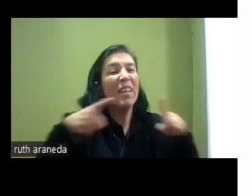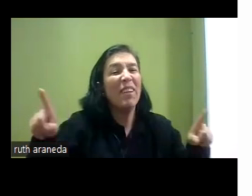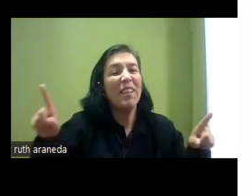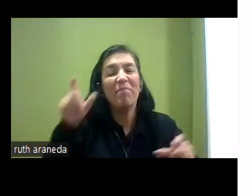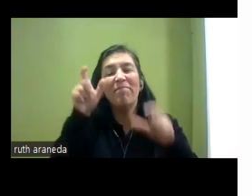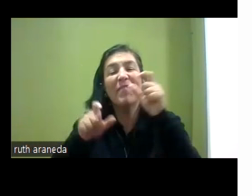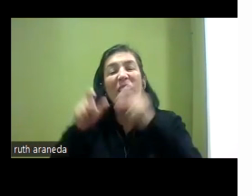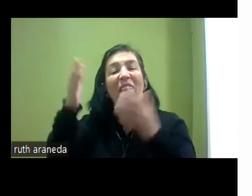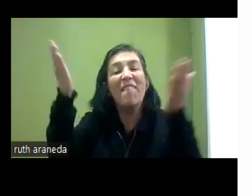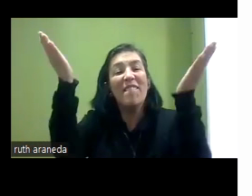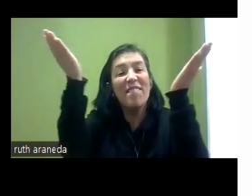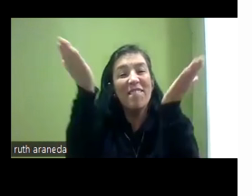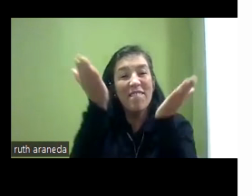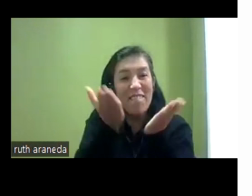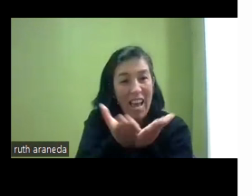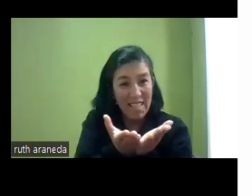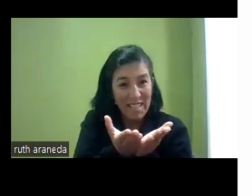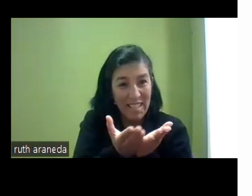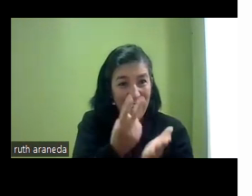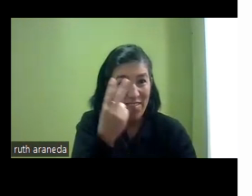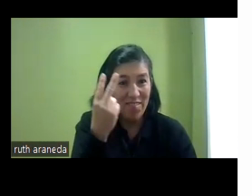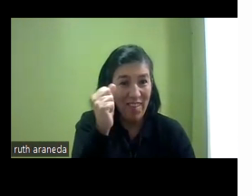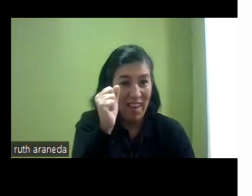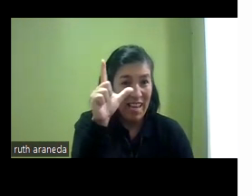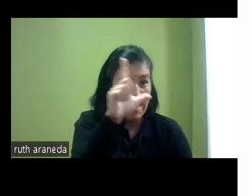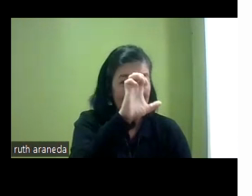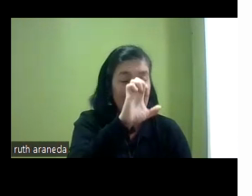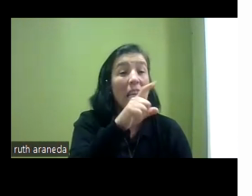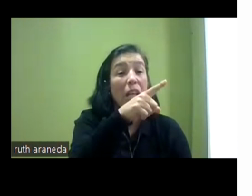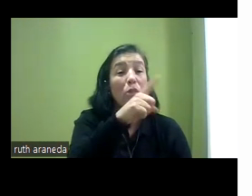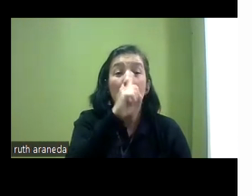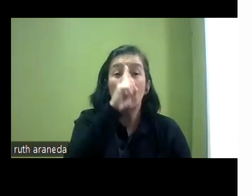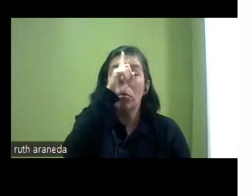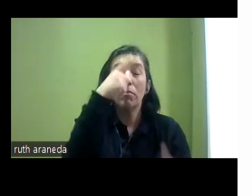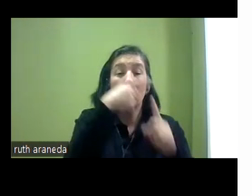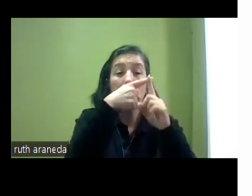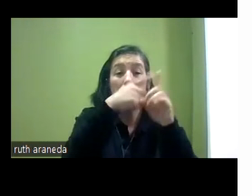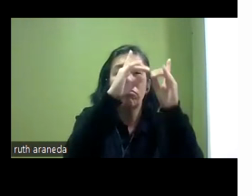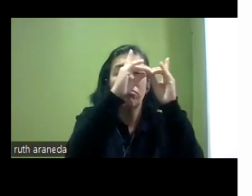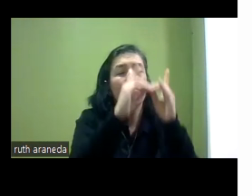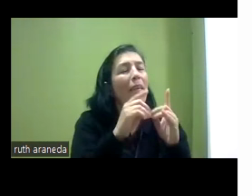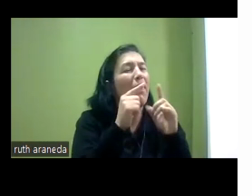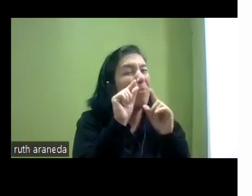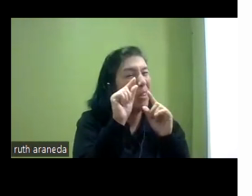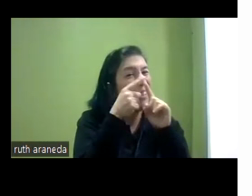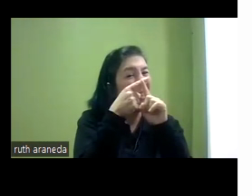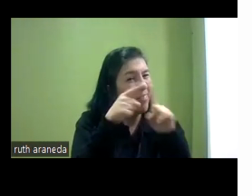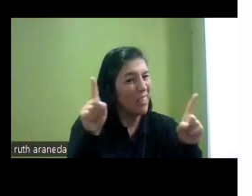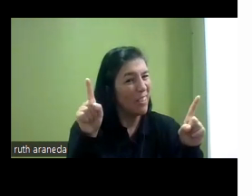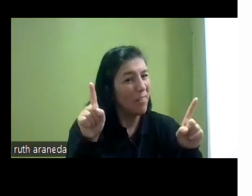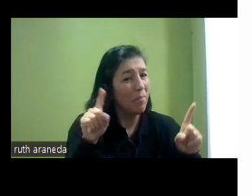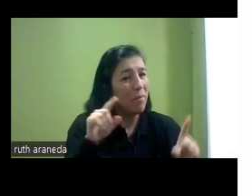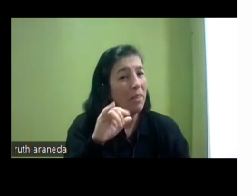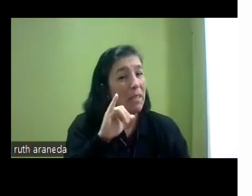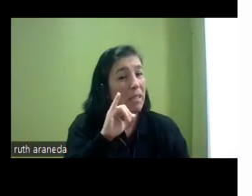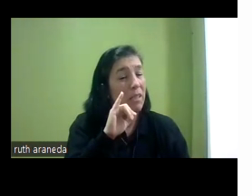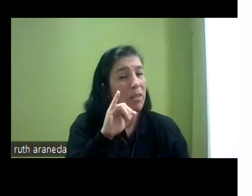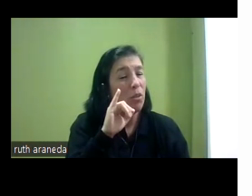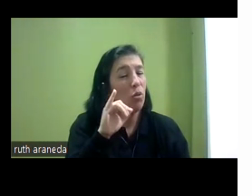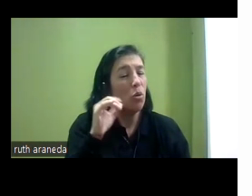valle tiene un patrón funerario un poquito distinto en cuanto a que se hace acompañar